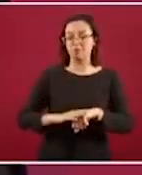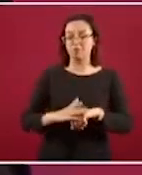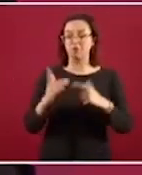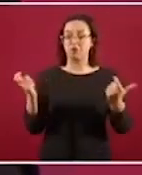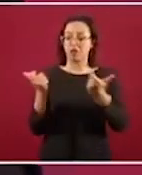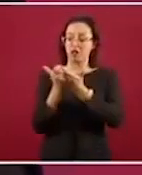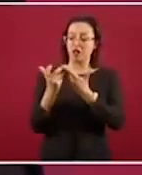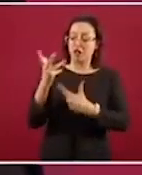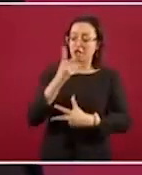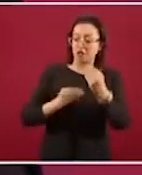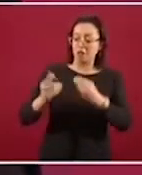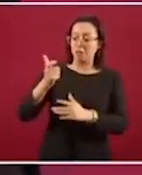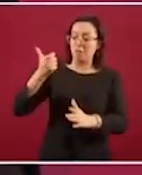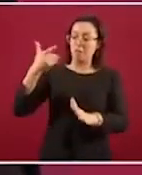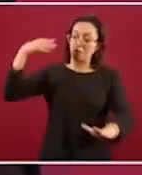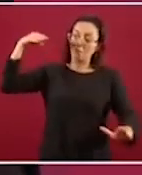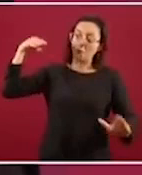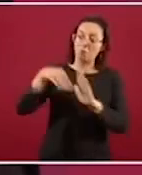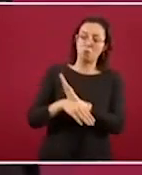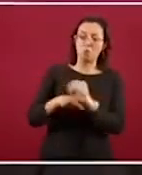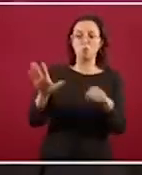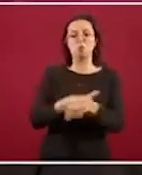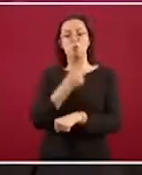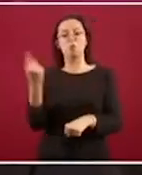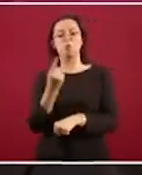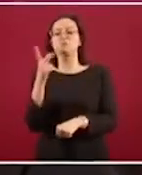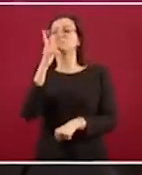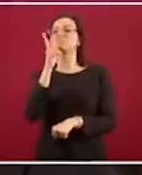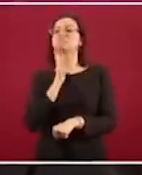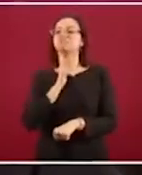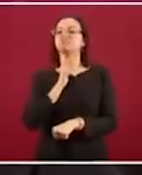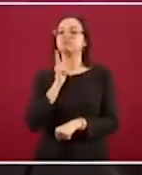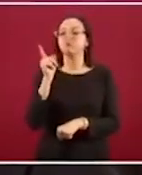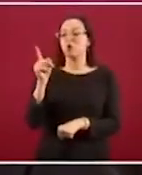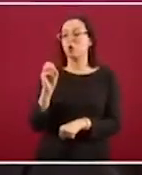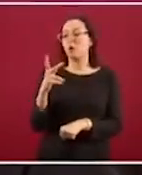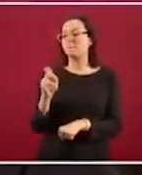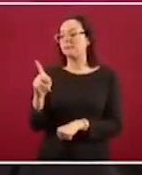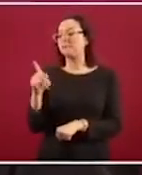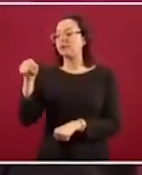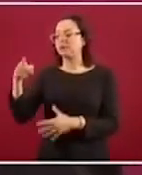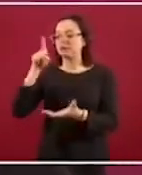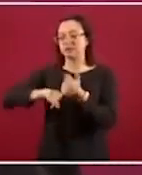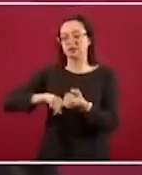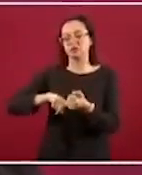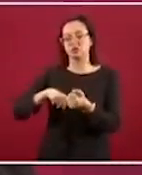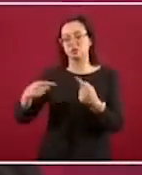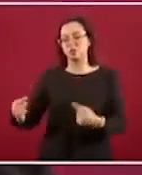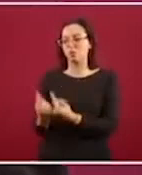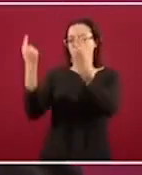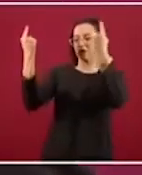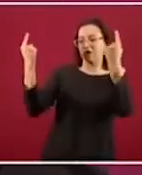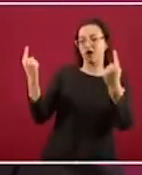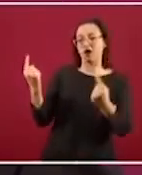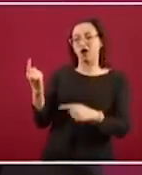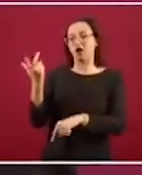desacuerdo en la producción de petróleo de la OPEP, el desacuerdo entre Rusia